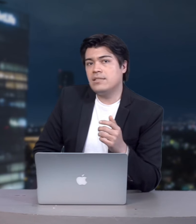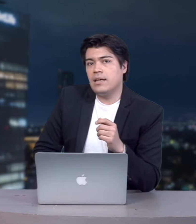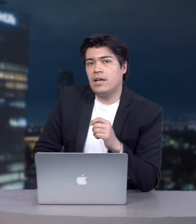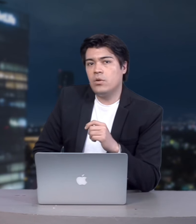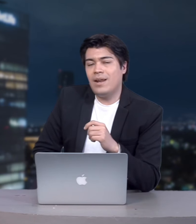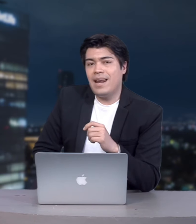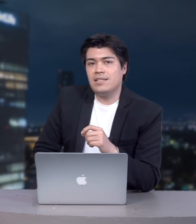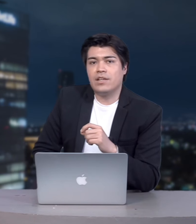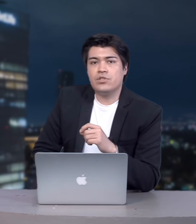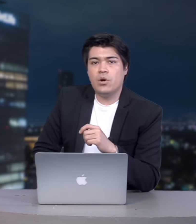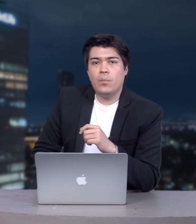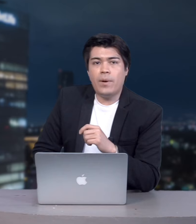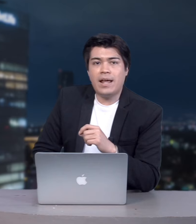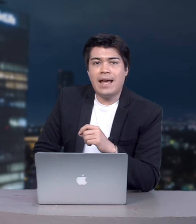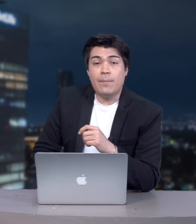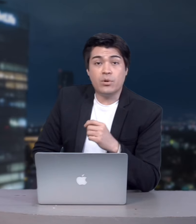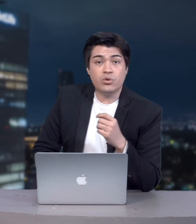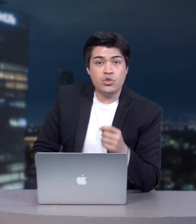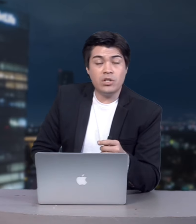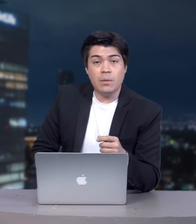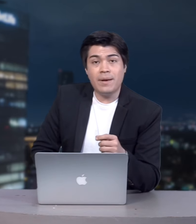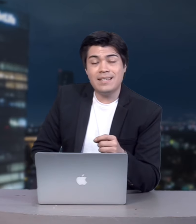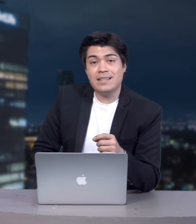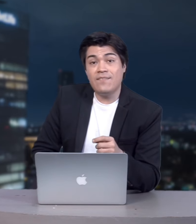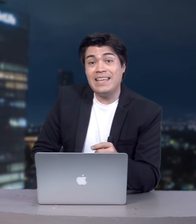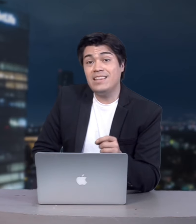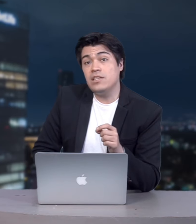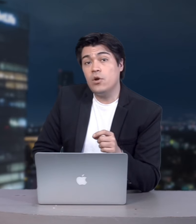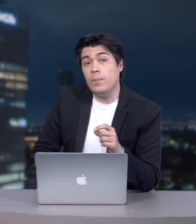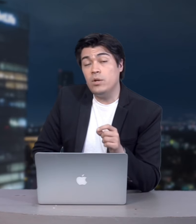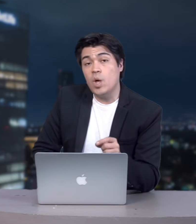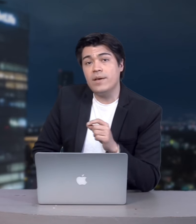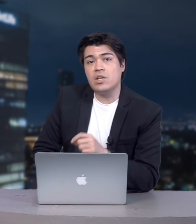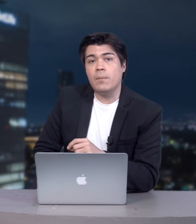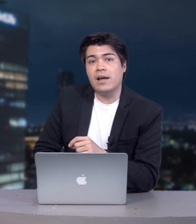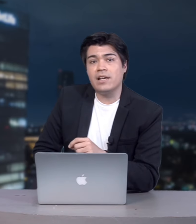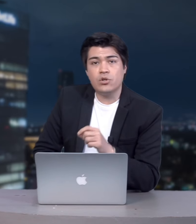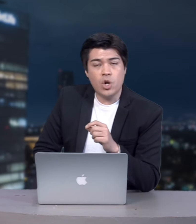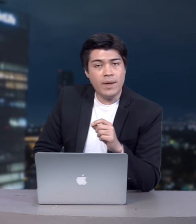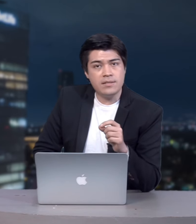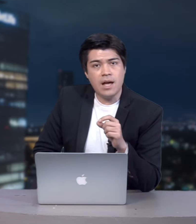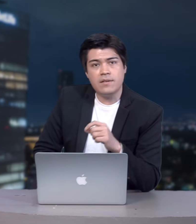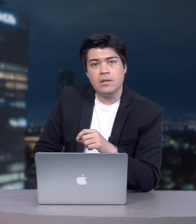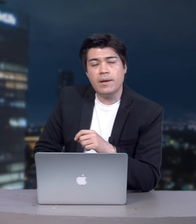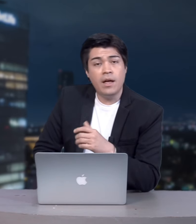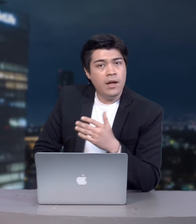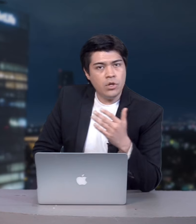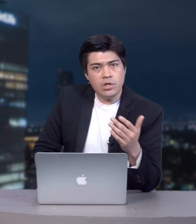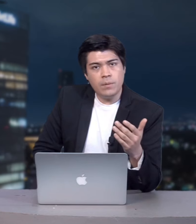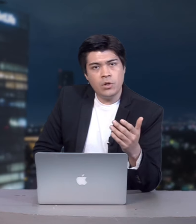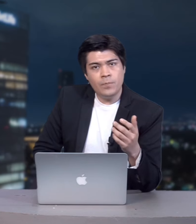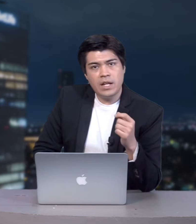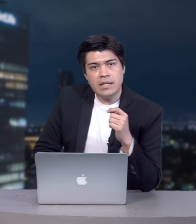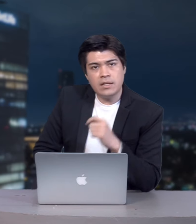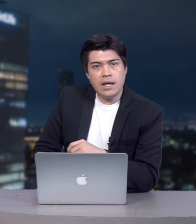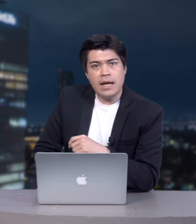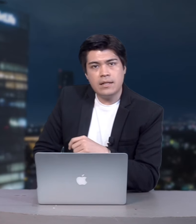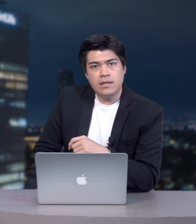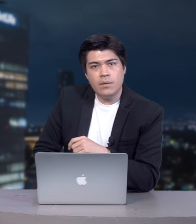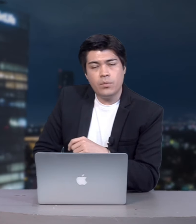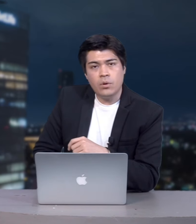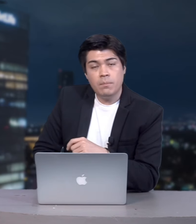la empresa que que ganó la licitación para la producción de más de 25,000 nuevas chamarras chrom ssb no terminó la